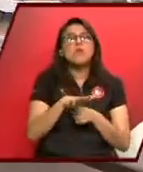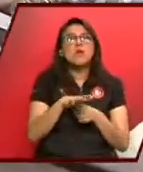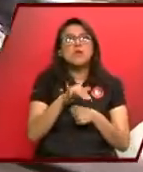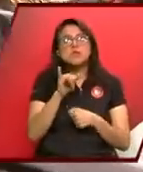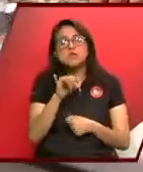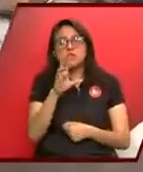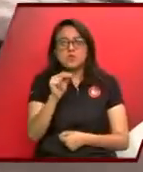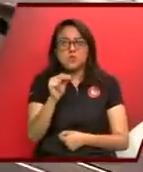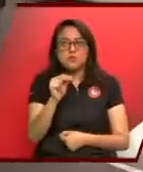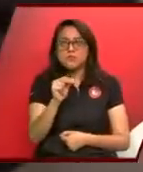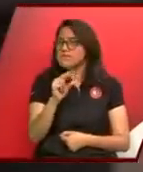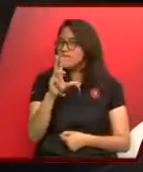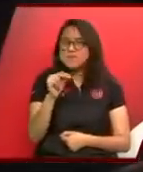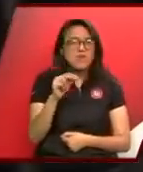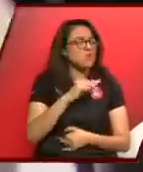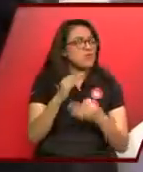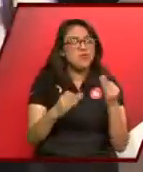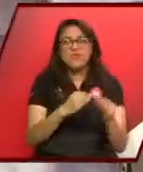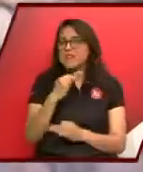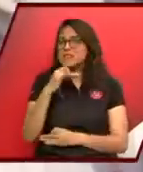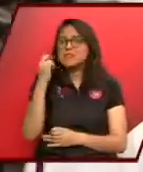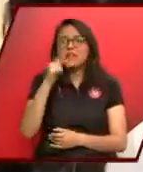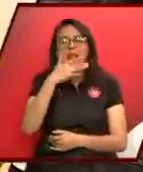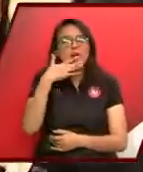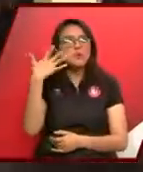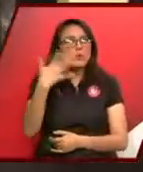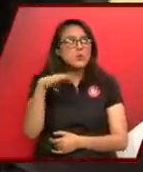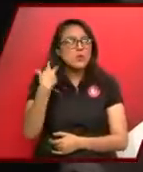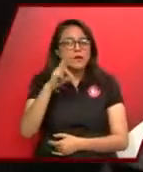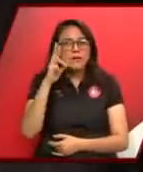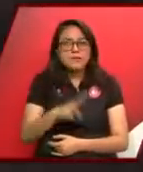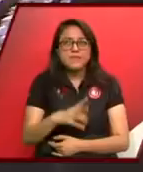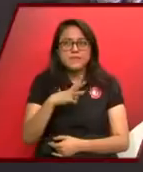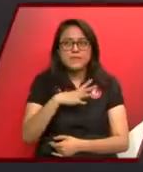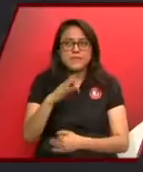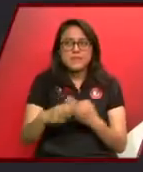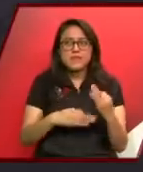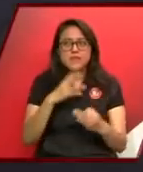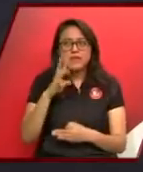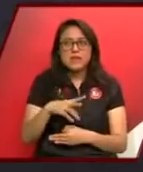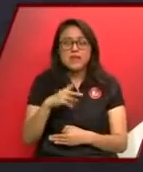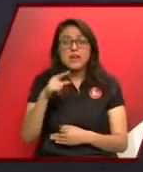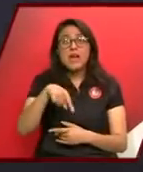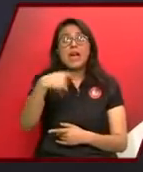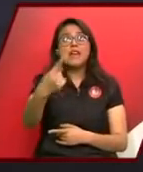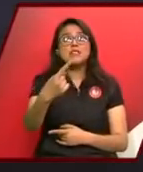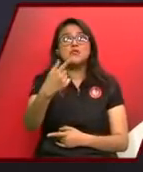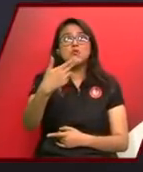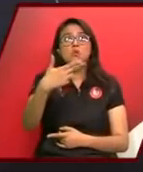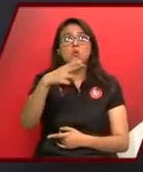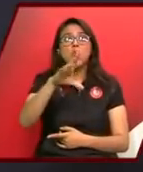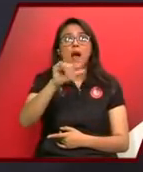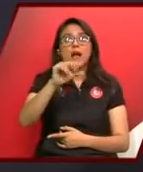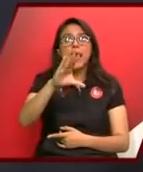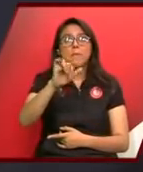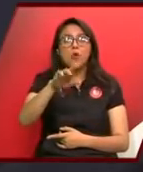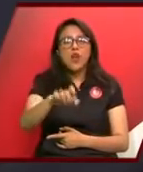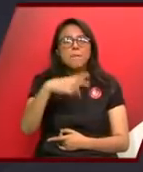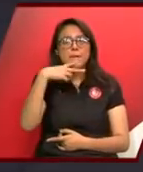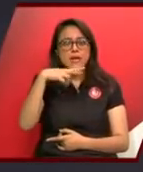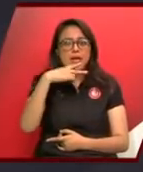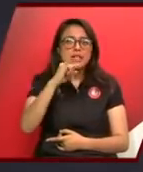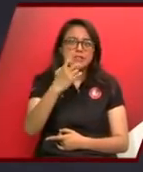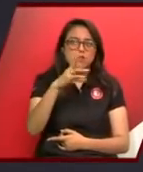pica? No, todas pican. Todas, bueno, aquí pican. Bueno, vamos a decir una cosa, no es salsa, es el guacamole. Aquí tenemos picado, el guacamole. Ese